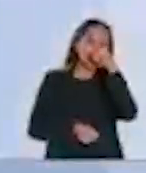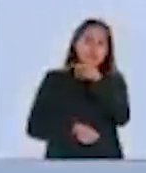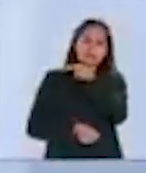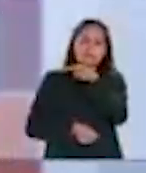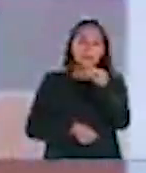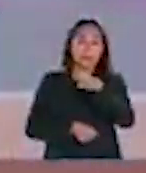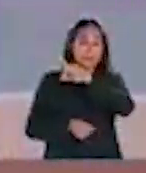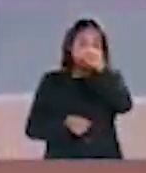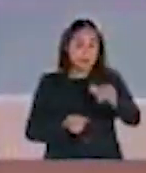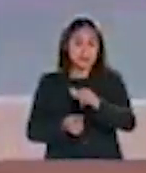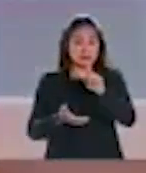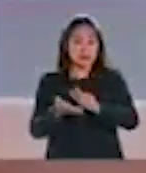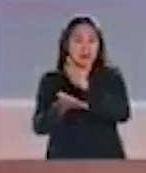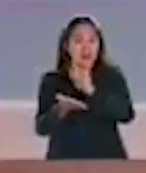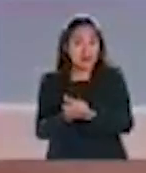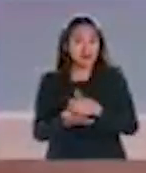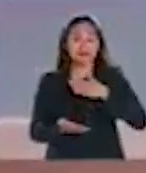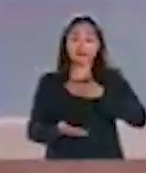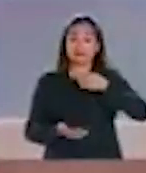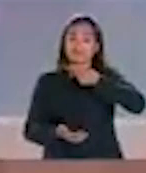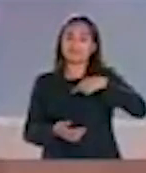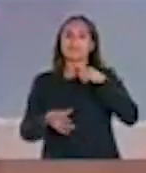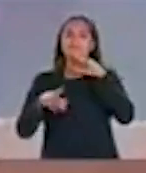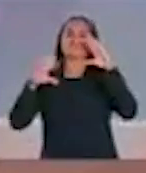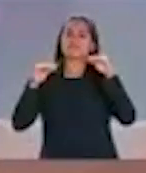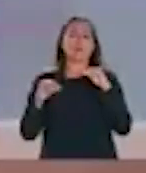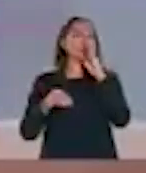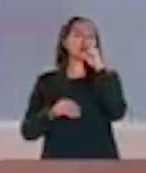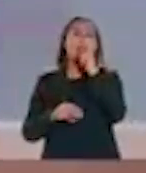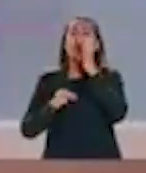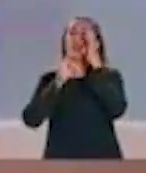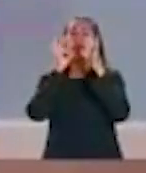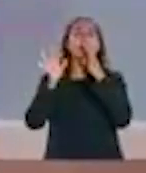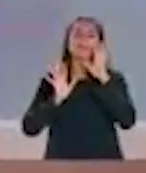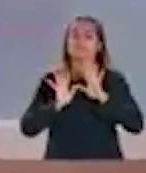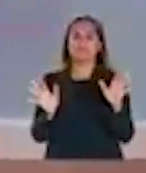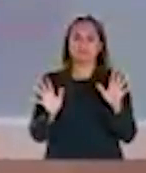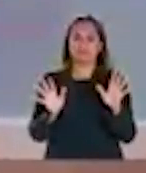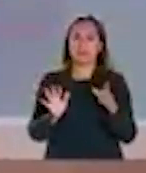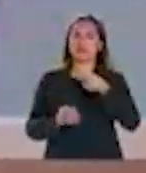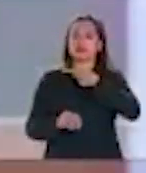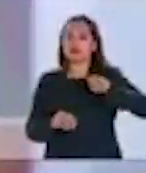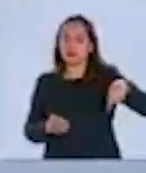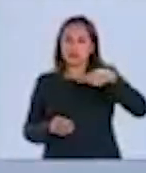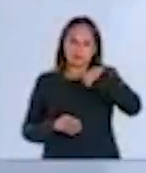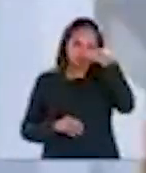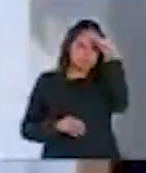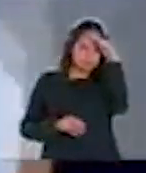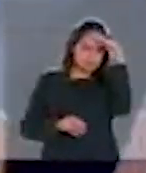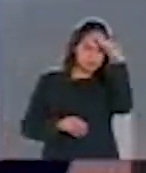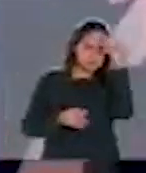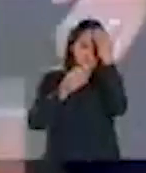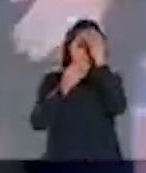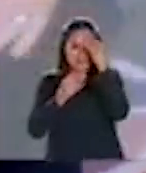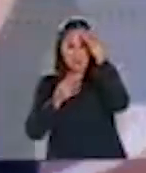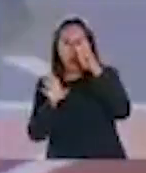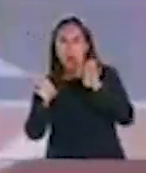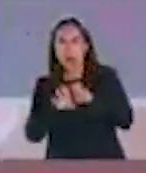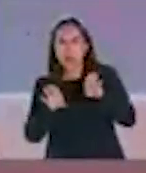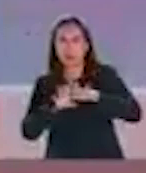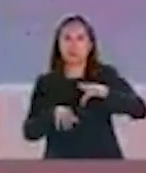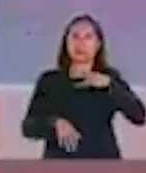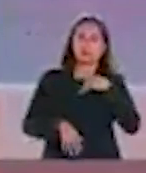a obligar a guardar silencio y ahí vamos a reflexionar sobre lo que hemos oído sobre lo que escuchamos sobre lo que nos hizo sentido